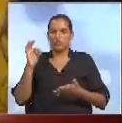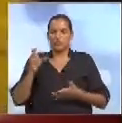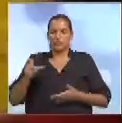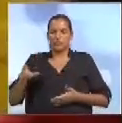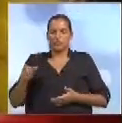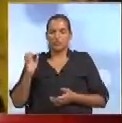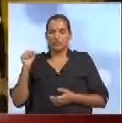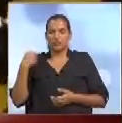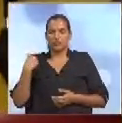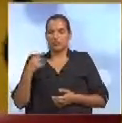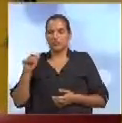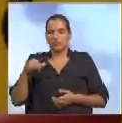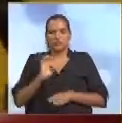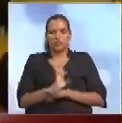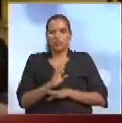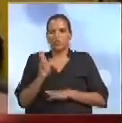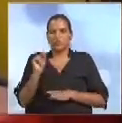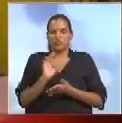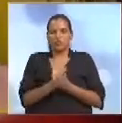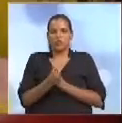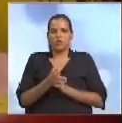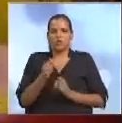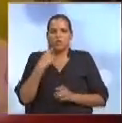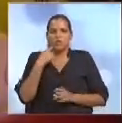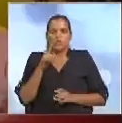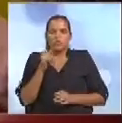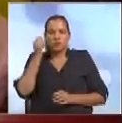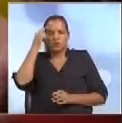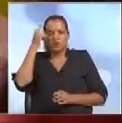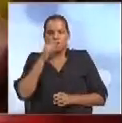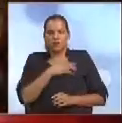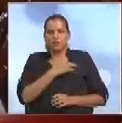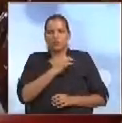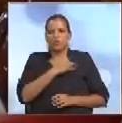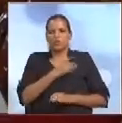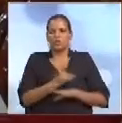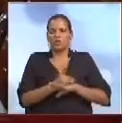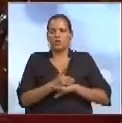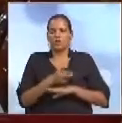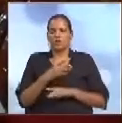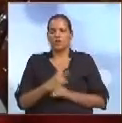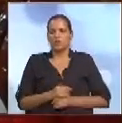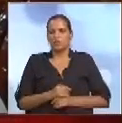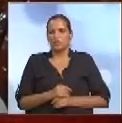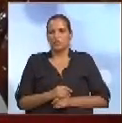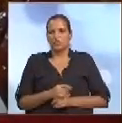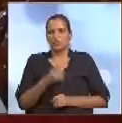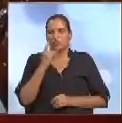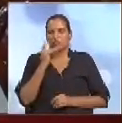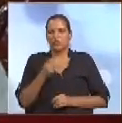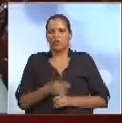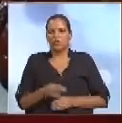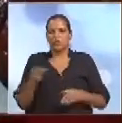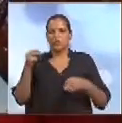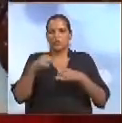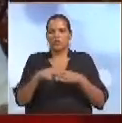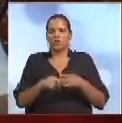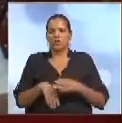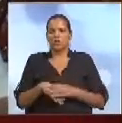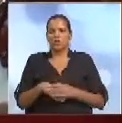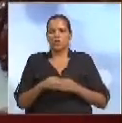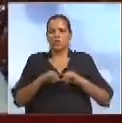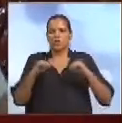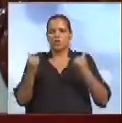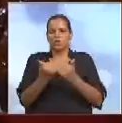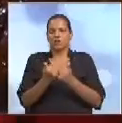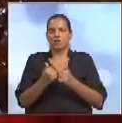casos, en Ecuador ninguno, pero la preocupación del doctor Carlos Cañizares Cañote hizo que participara como